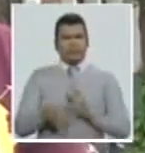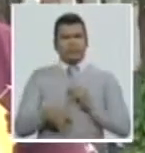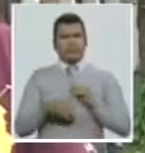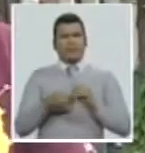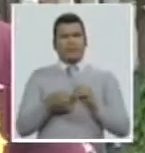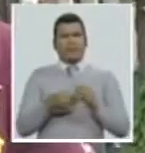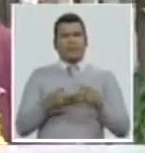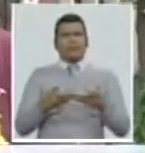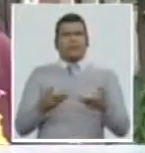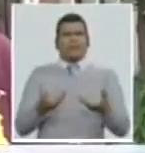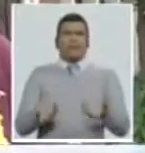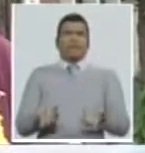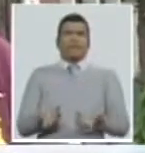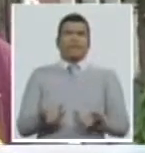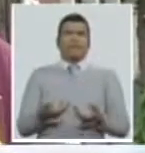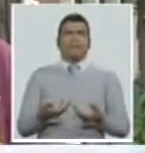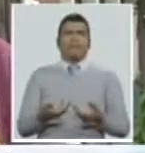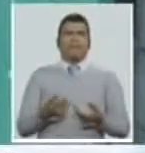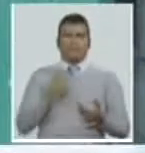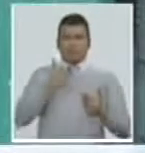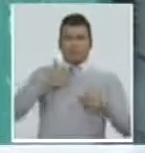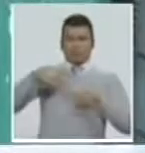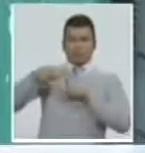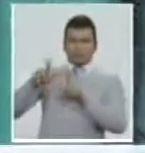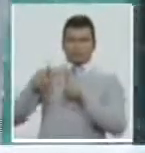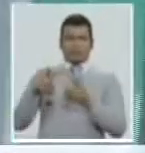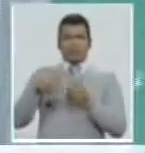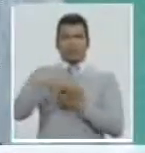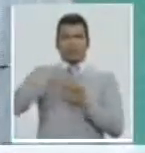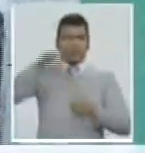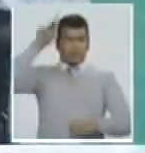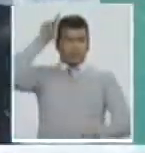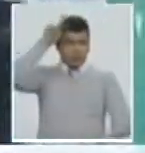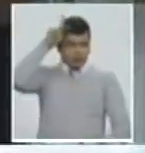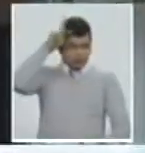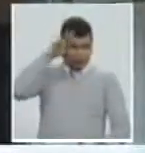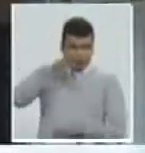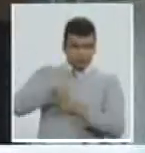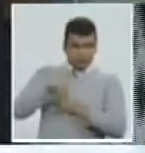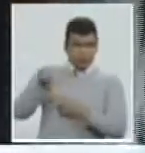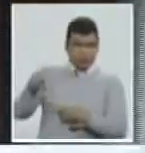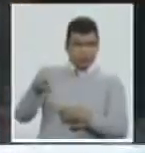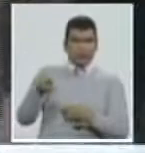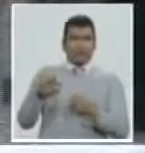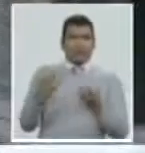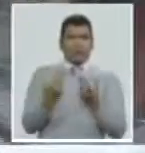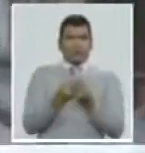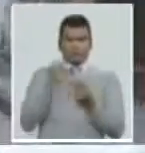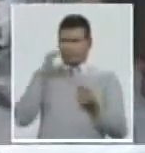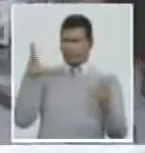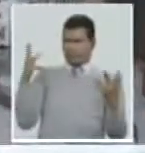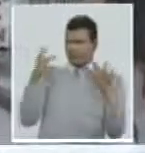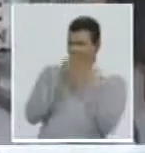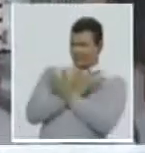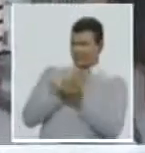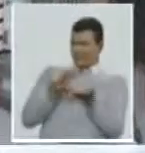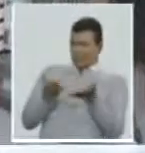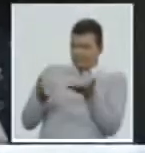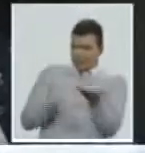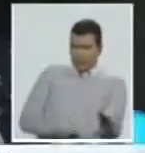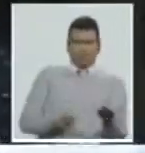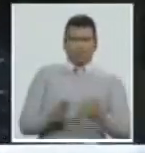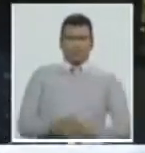especie de algunas burlas. En el barrio Petecuy, en donde vivía la menor, sus vecinos se declararon sorprendidos con la